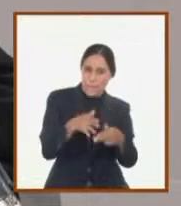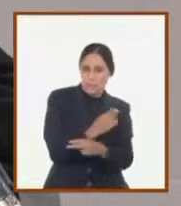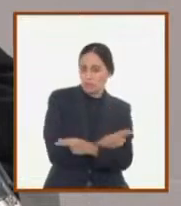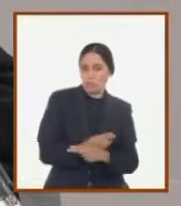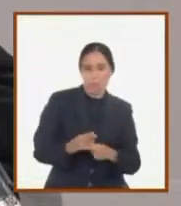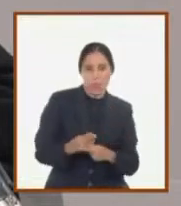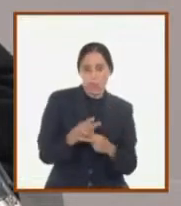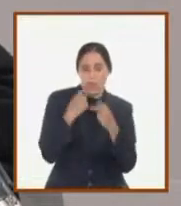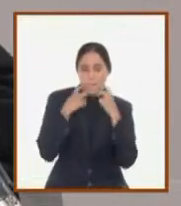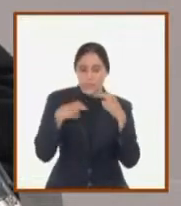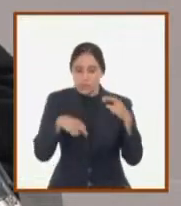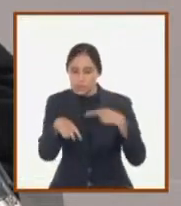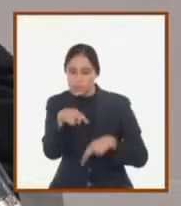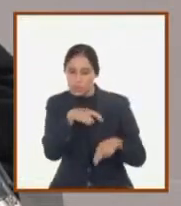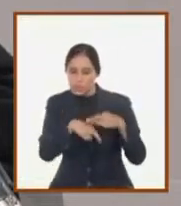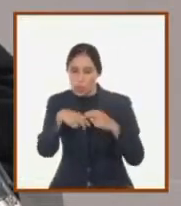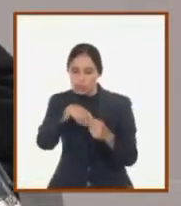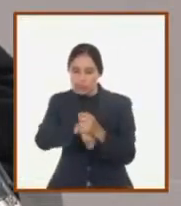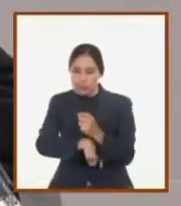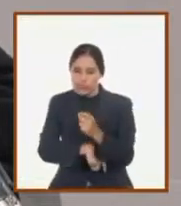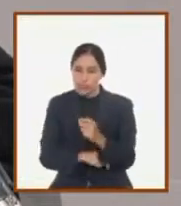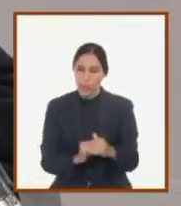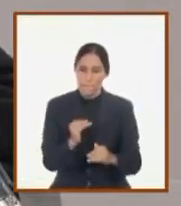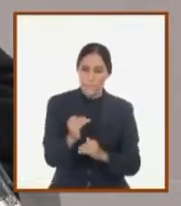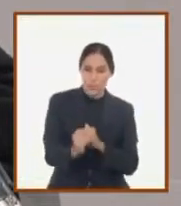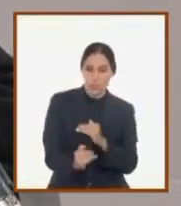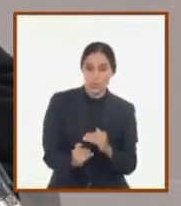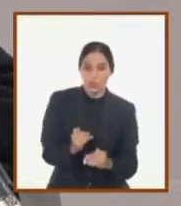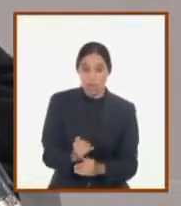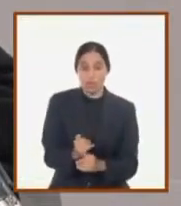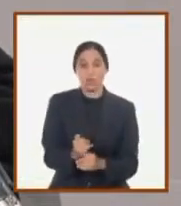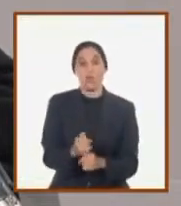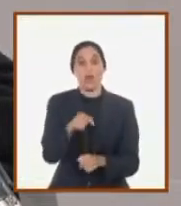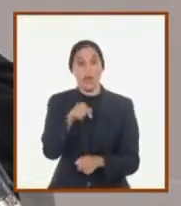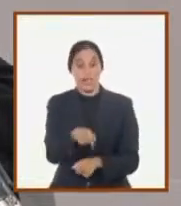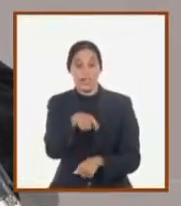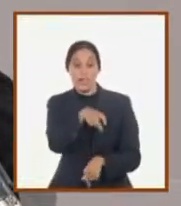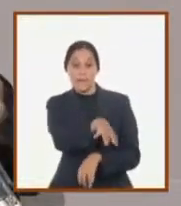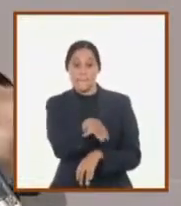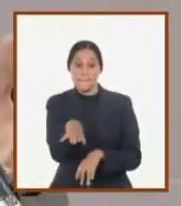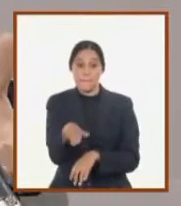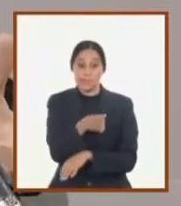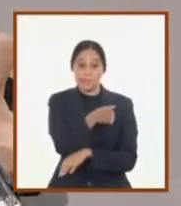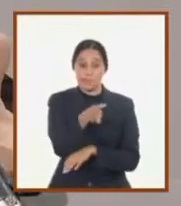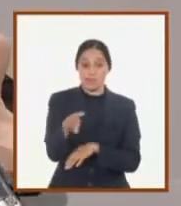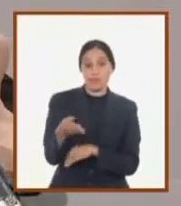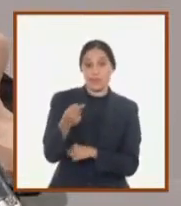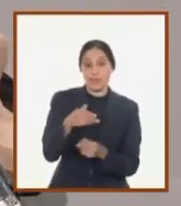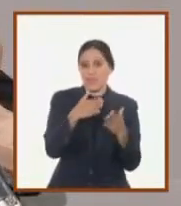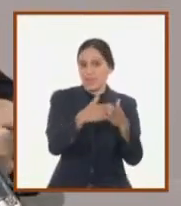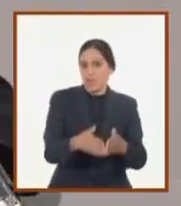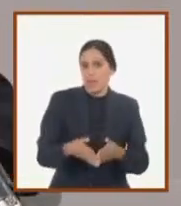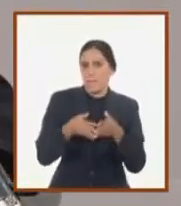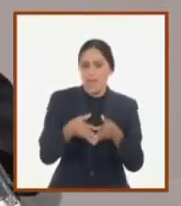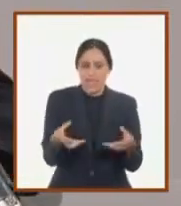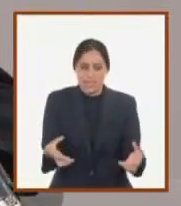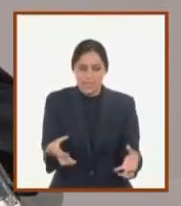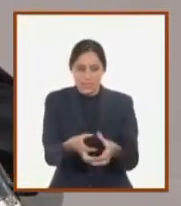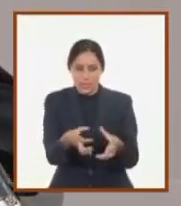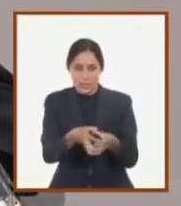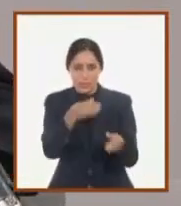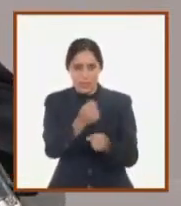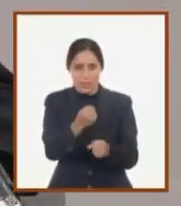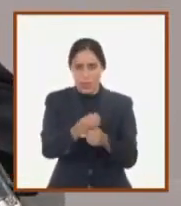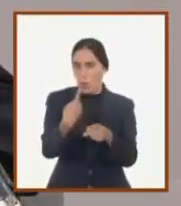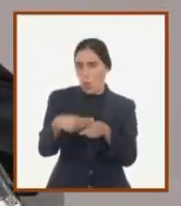investigación muy a fondo de todo este proceso que se realizó en el terreno ya no solamente con el equipo de trabajo sino con